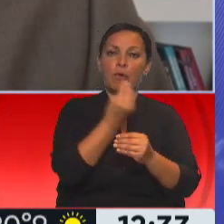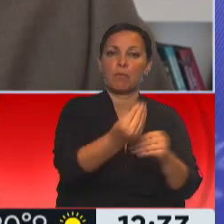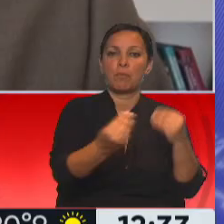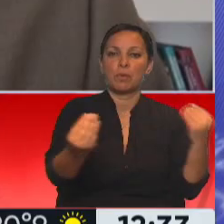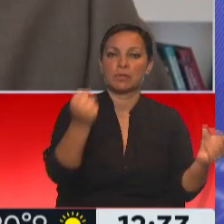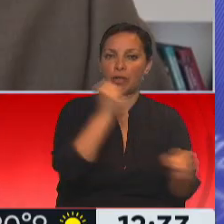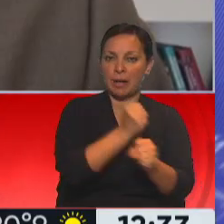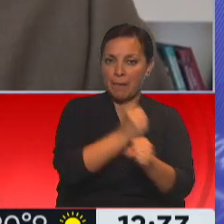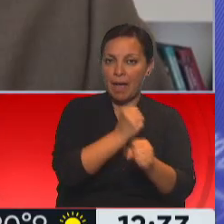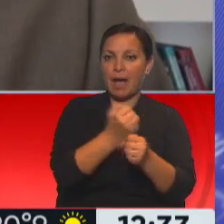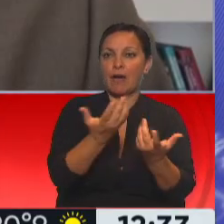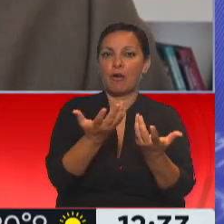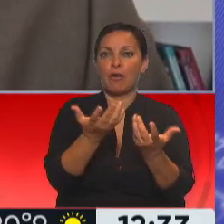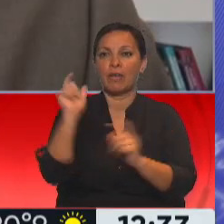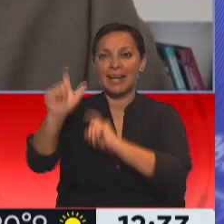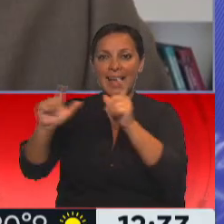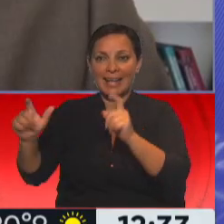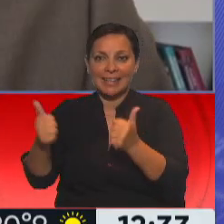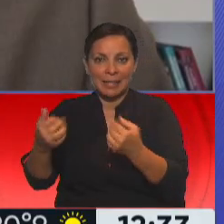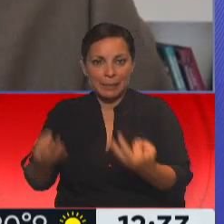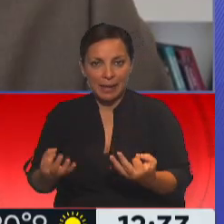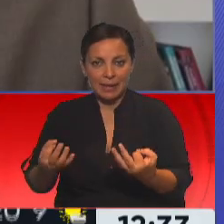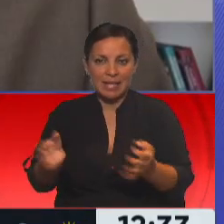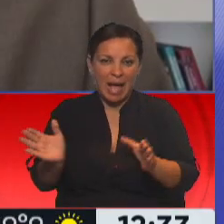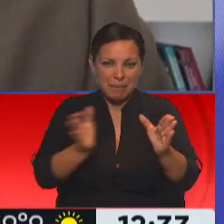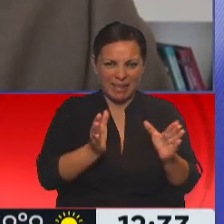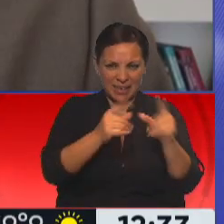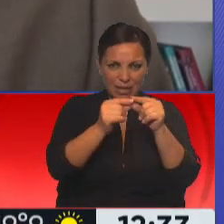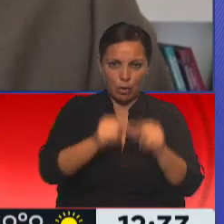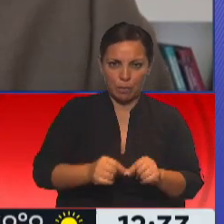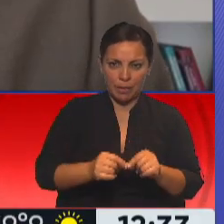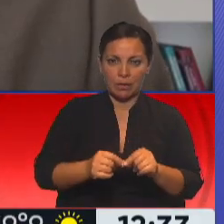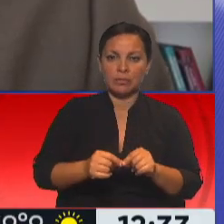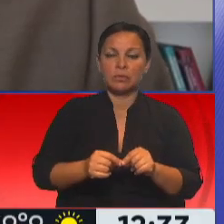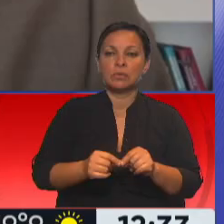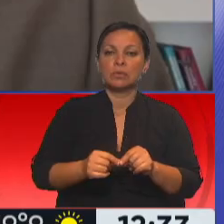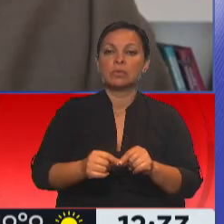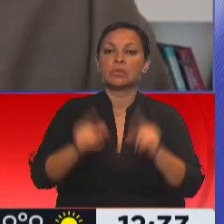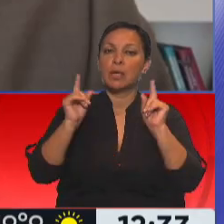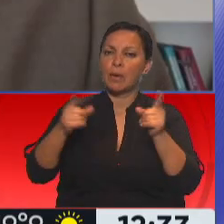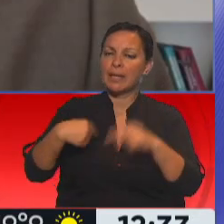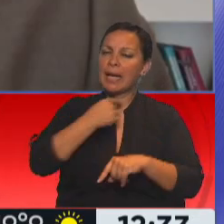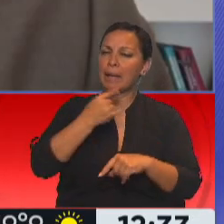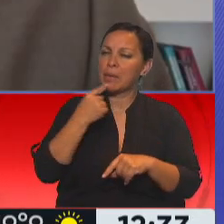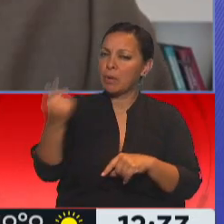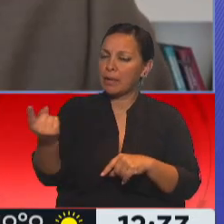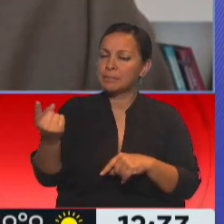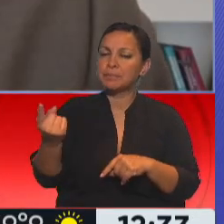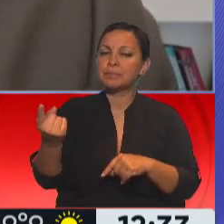trabajo y que la gente esté bien, más allá de que los números cierren. Te quería preguntar algo respecto a un